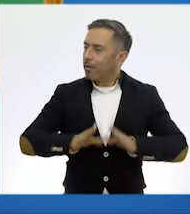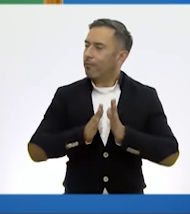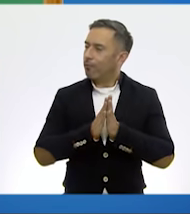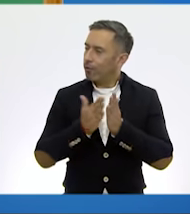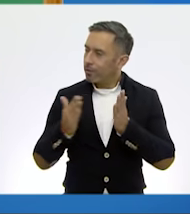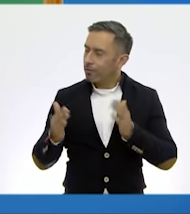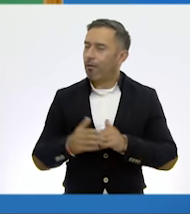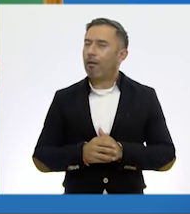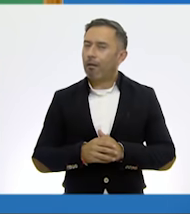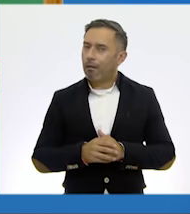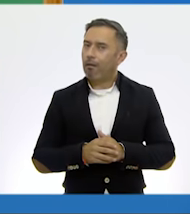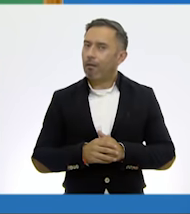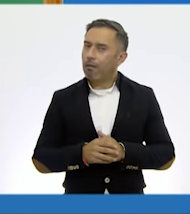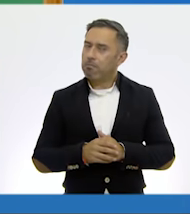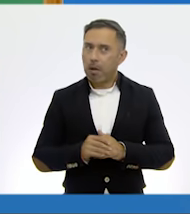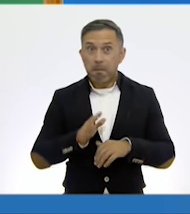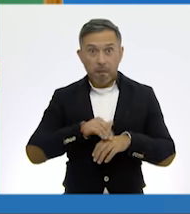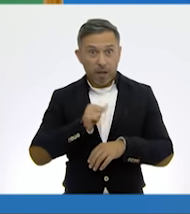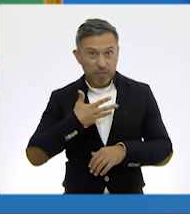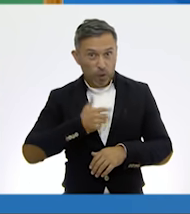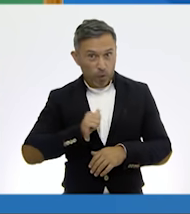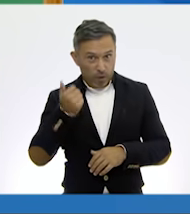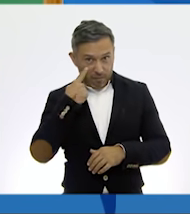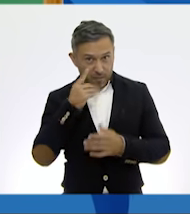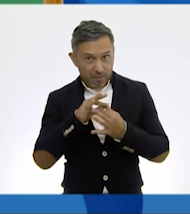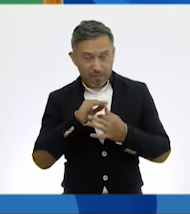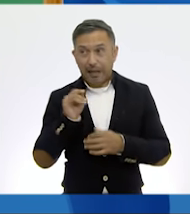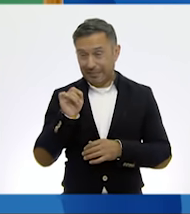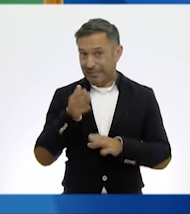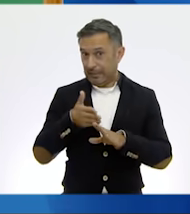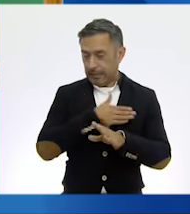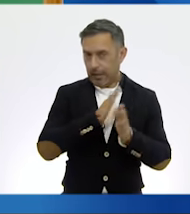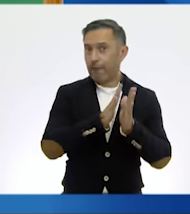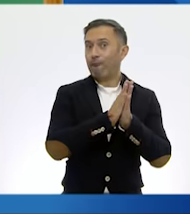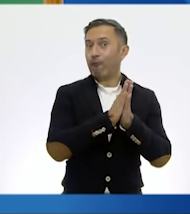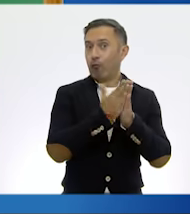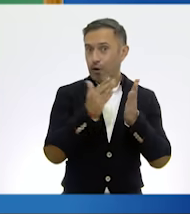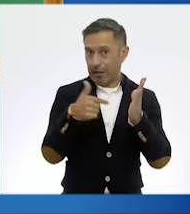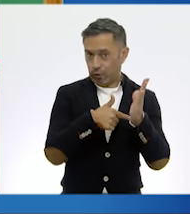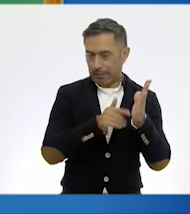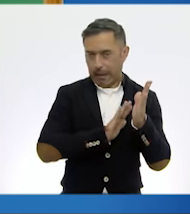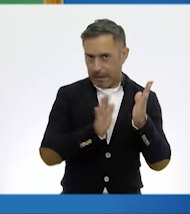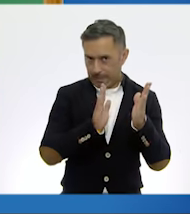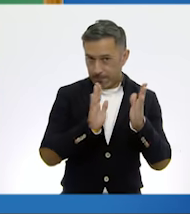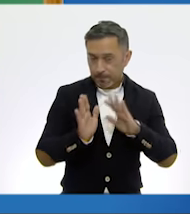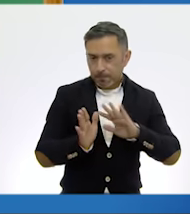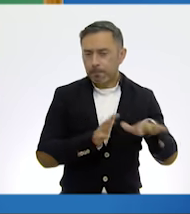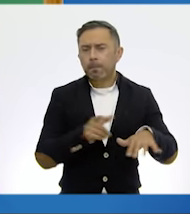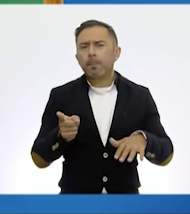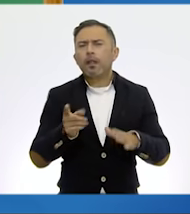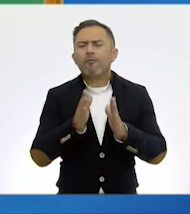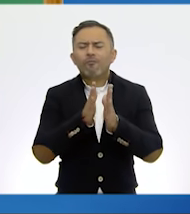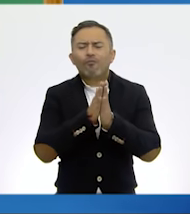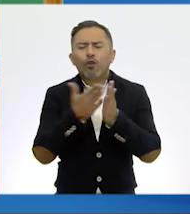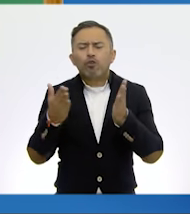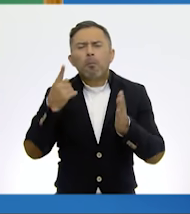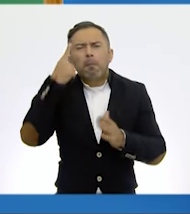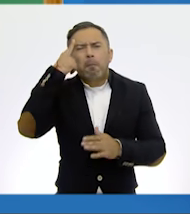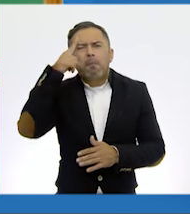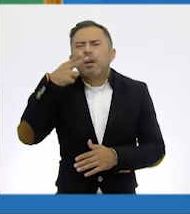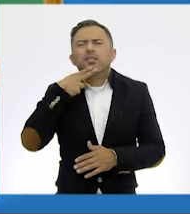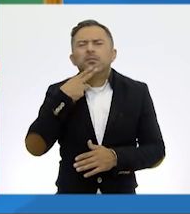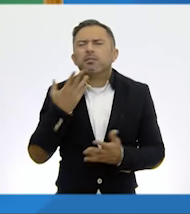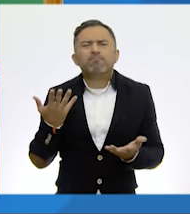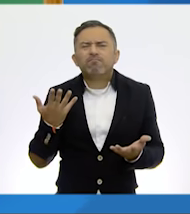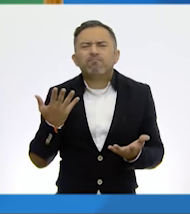hay más información, mira. Sí, pero ya vimos qué son los folletos, pero ¿para qué son útiles? ¿Me ayudas a leerlo? Claro